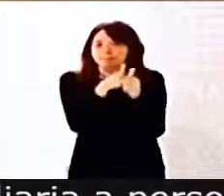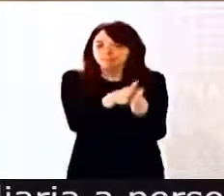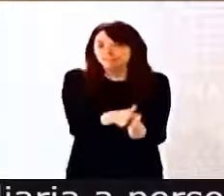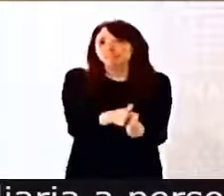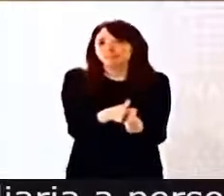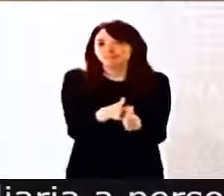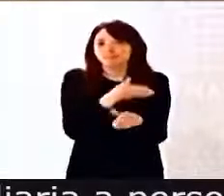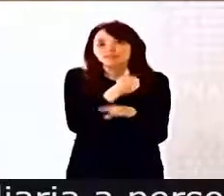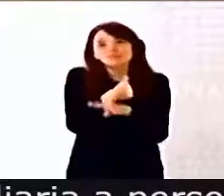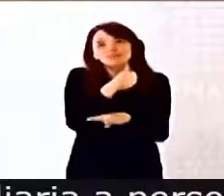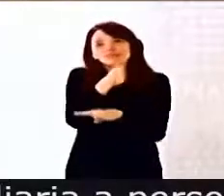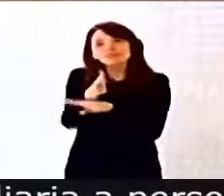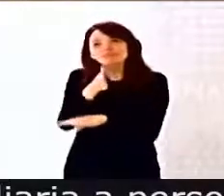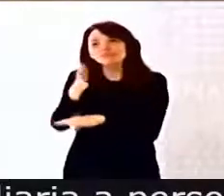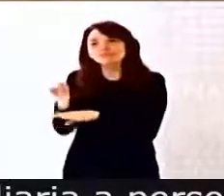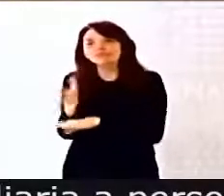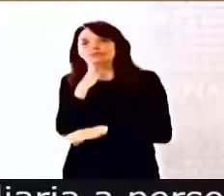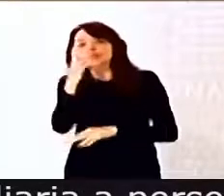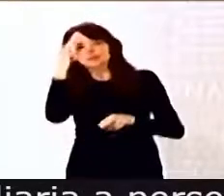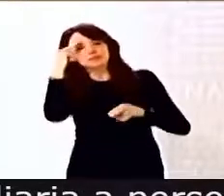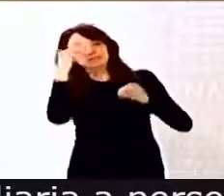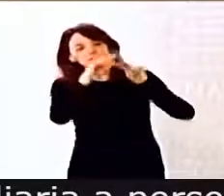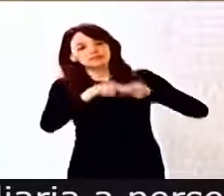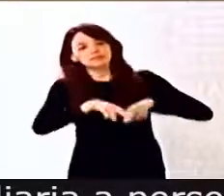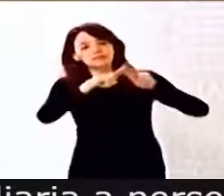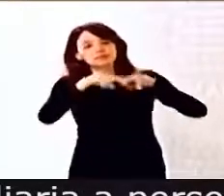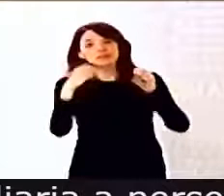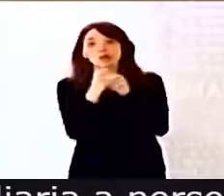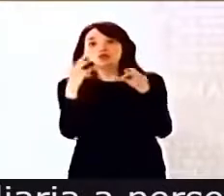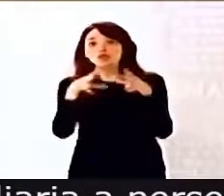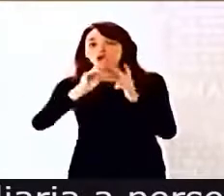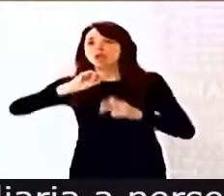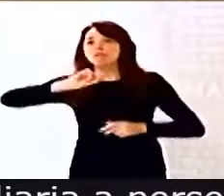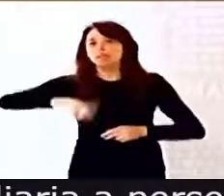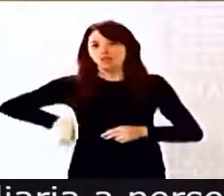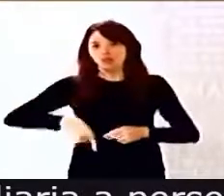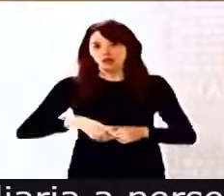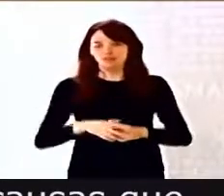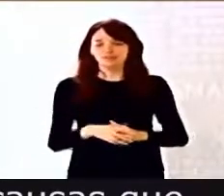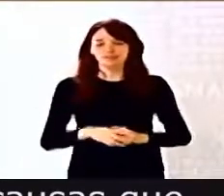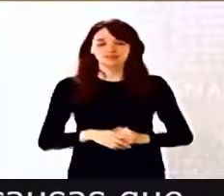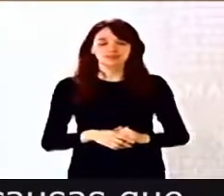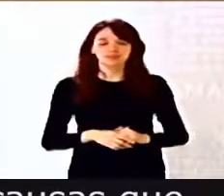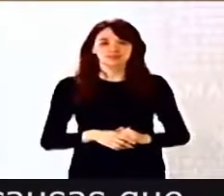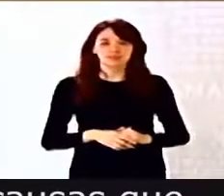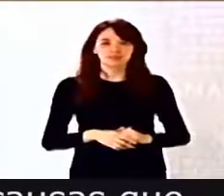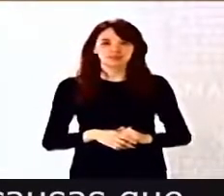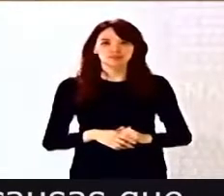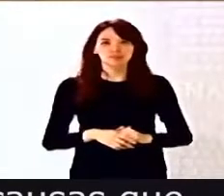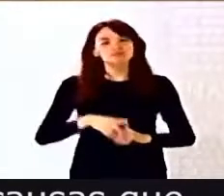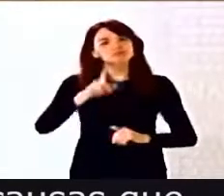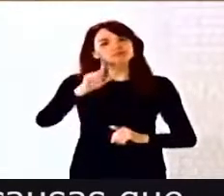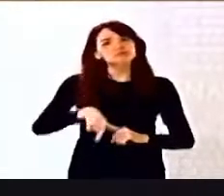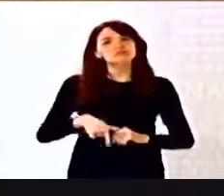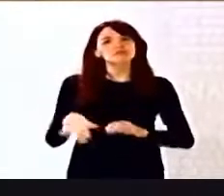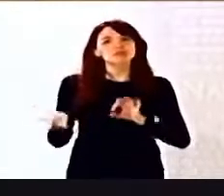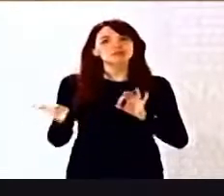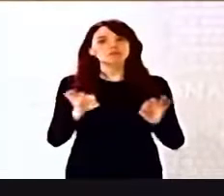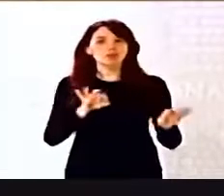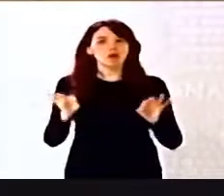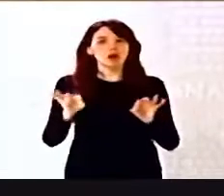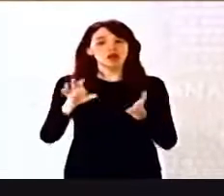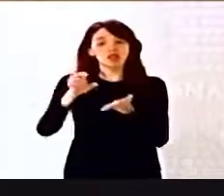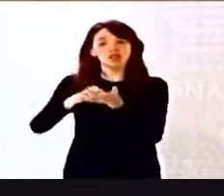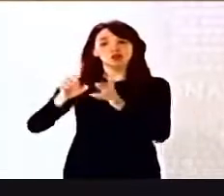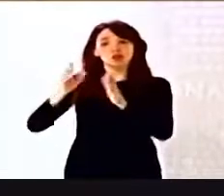necesitan por causas que entiendan sus trabajadores sociales de referencia. Vamos a preparar los centros